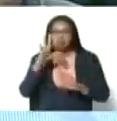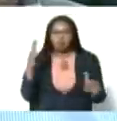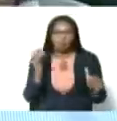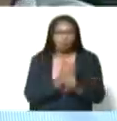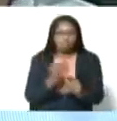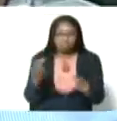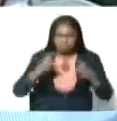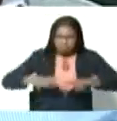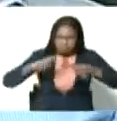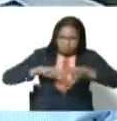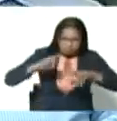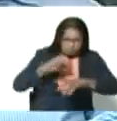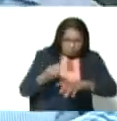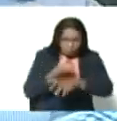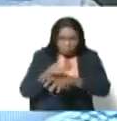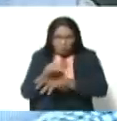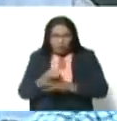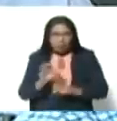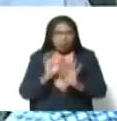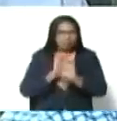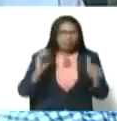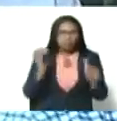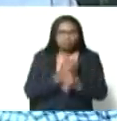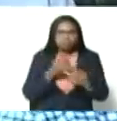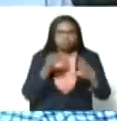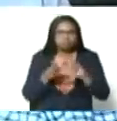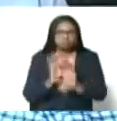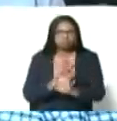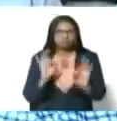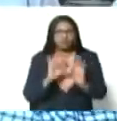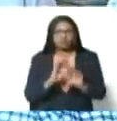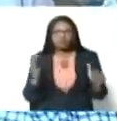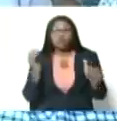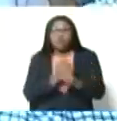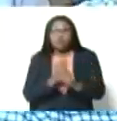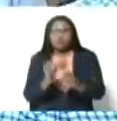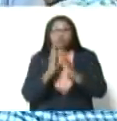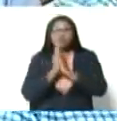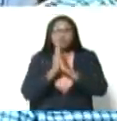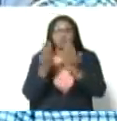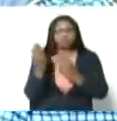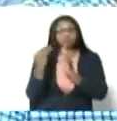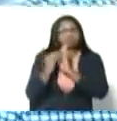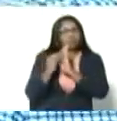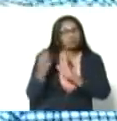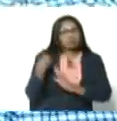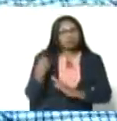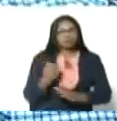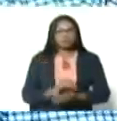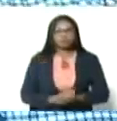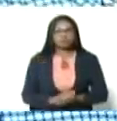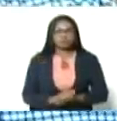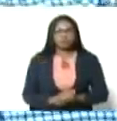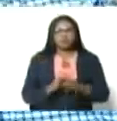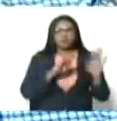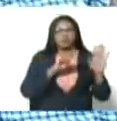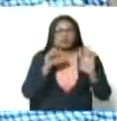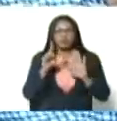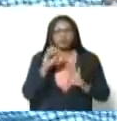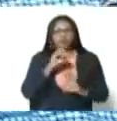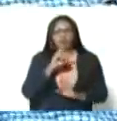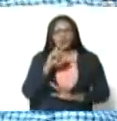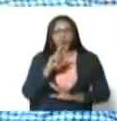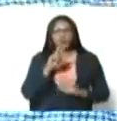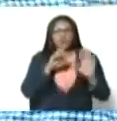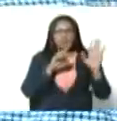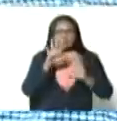estuve buscando, pero no lo encontré, vale, el carnet. Quien lo encuentre por ahí me avisa. El 910265.